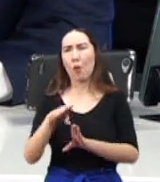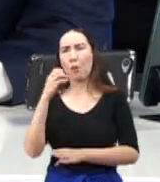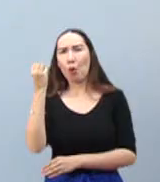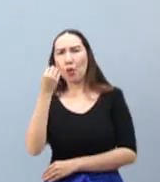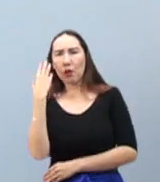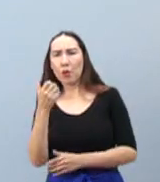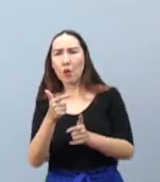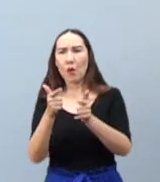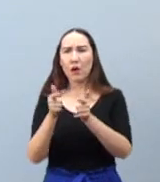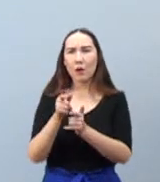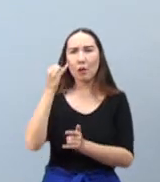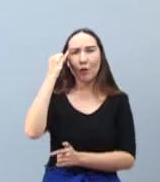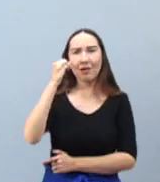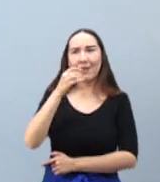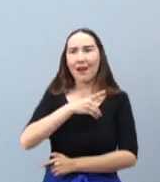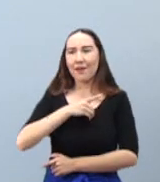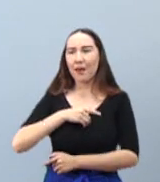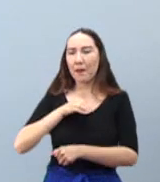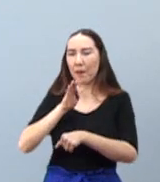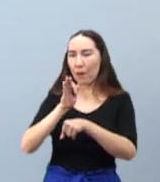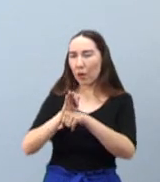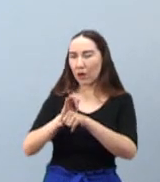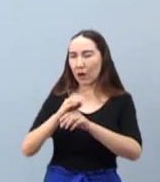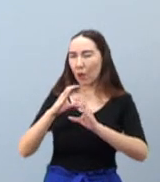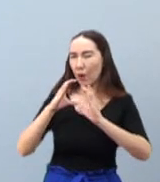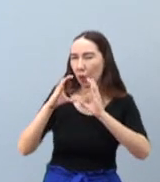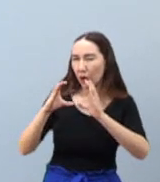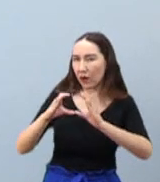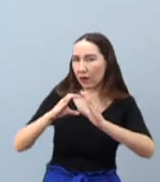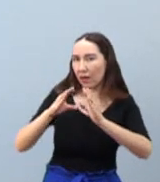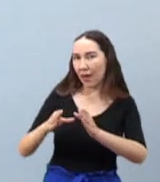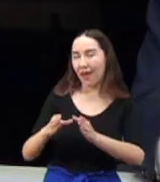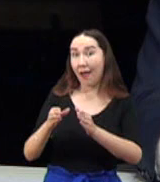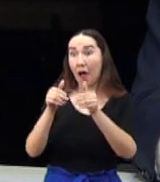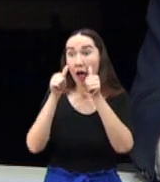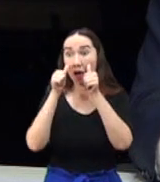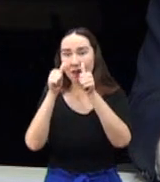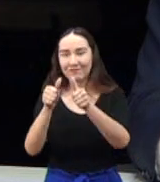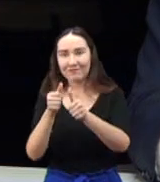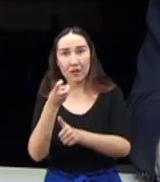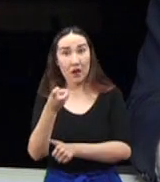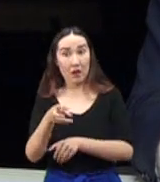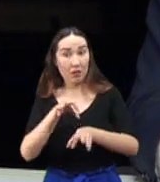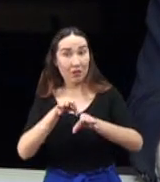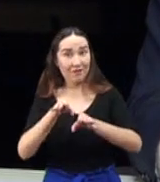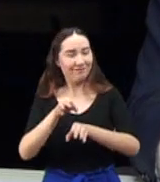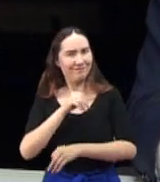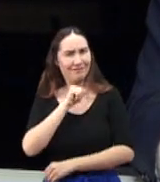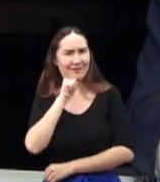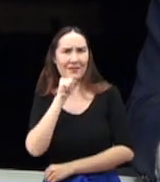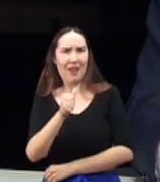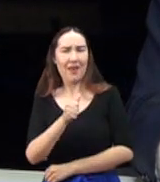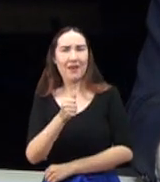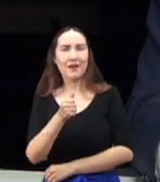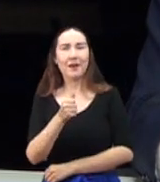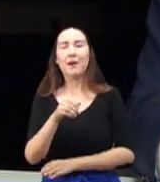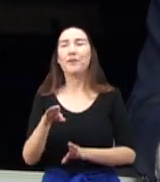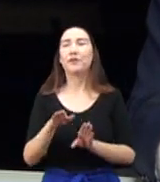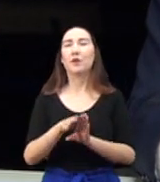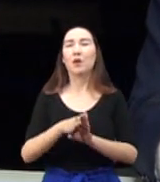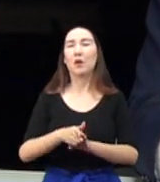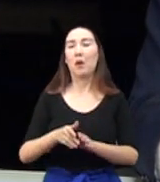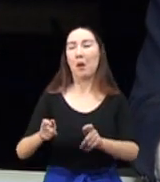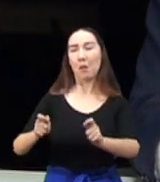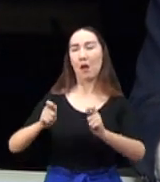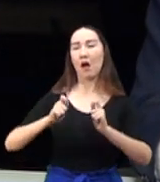mucho cuidado, debe hacerse de verdad con bastante atención, y eso no lo hicieron. Entonces, presumían. Porque vaya que lo presumieron, no,